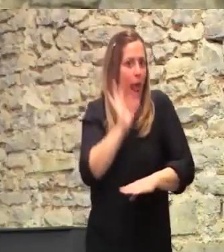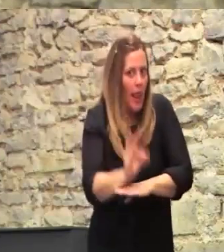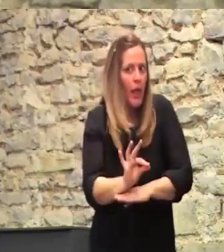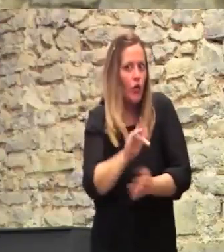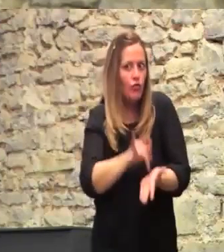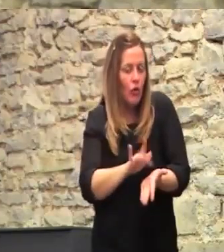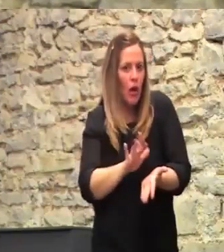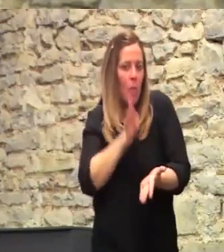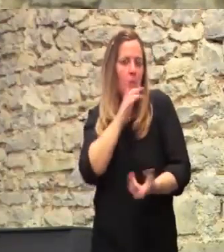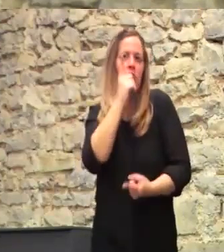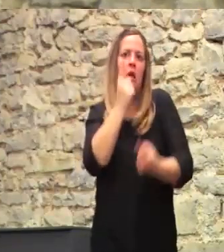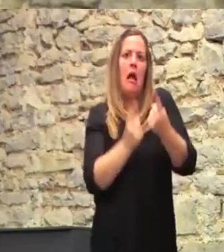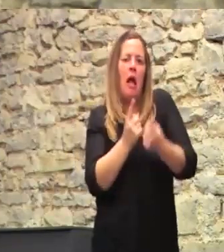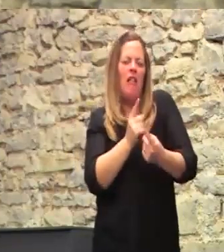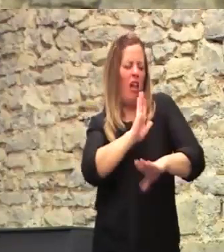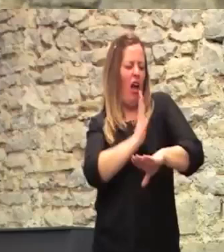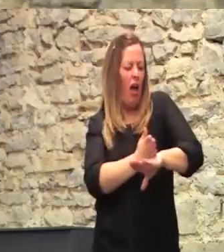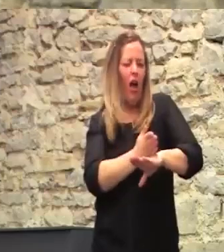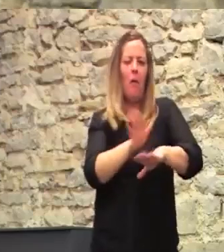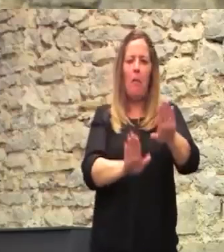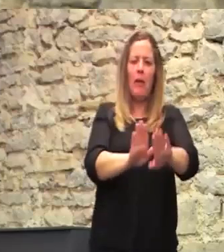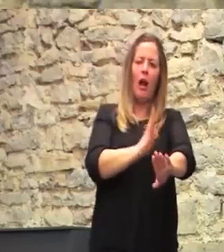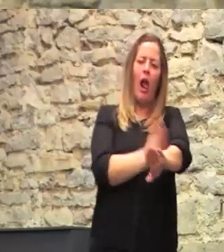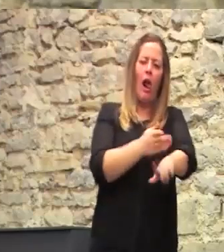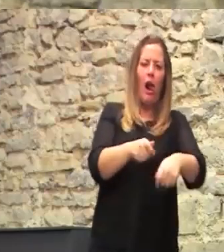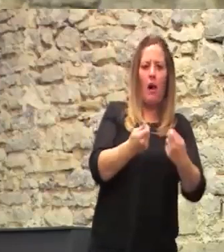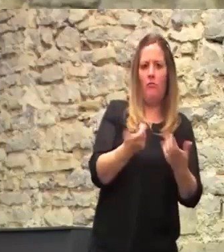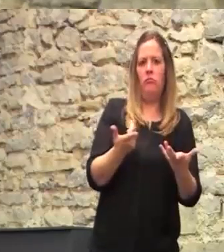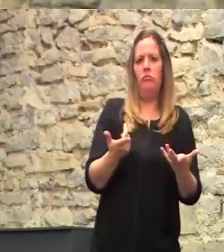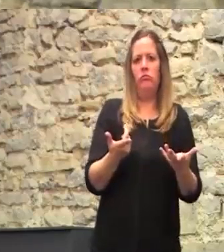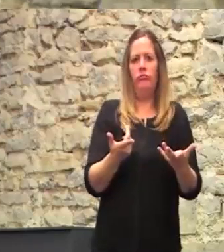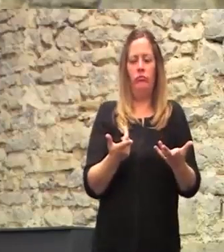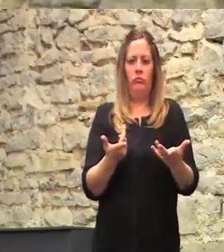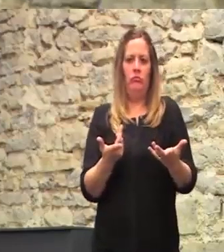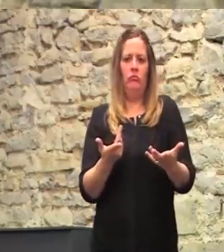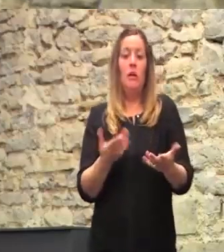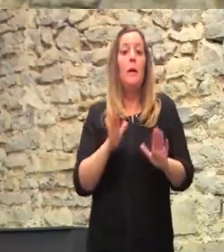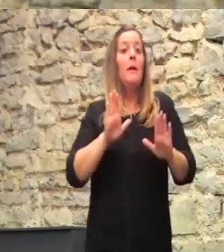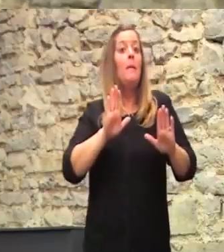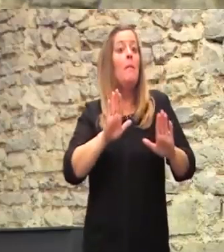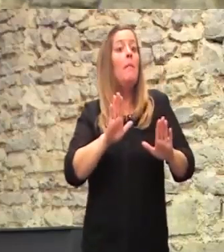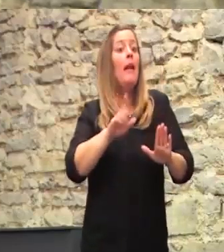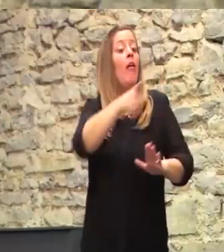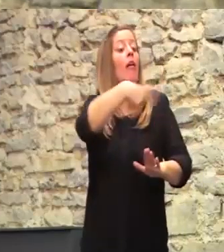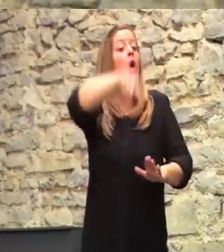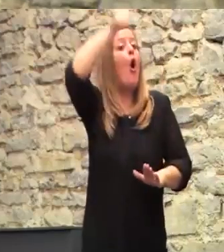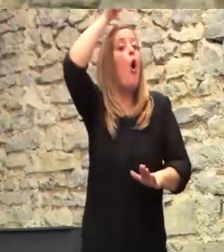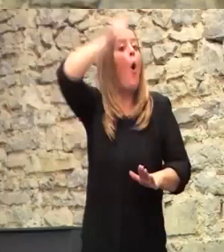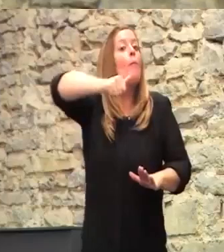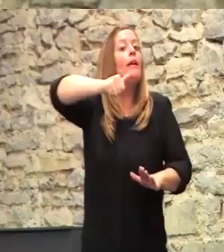porque a veces se dañan se rompen una pierna un mal golpe puede ser dañino pero son jugadores